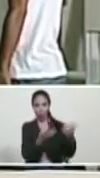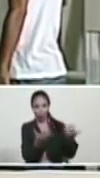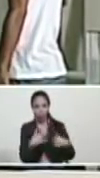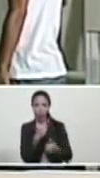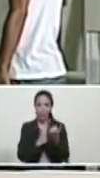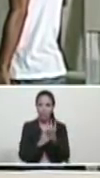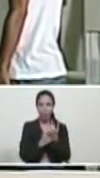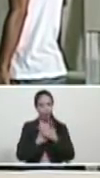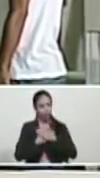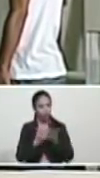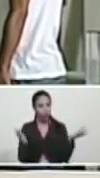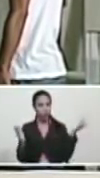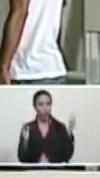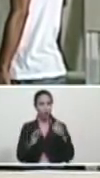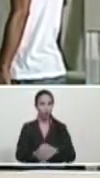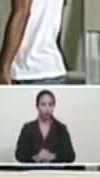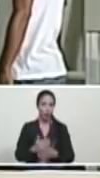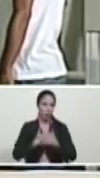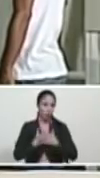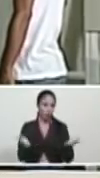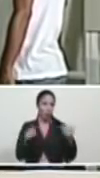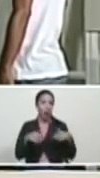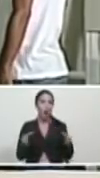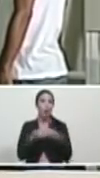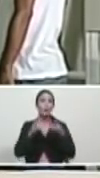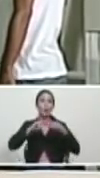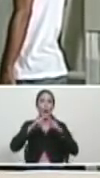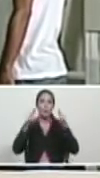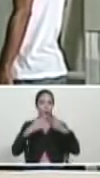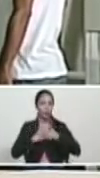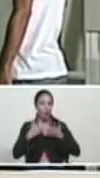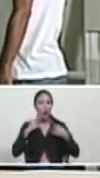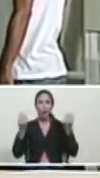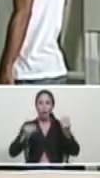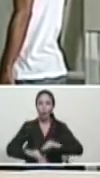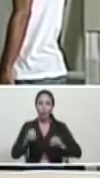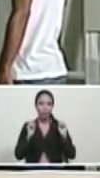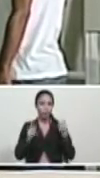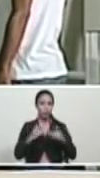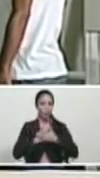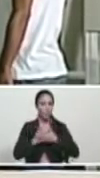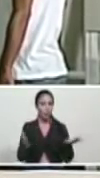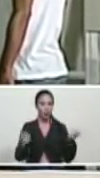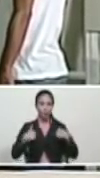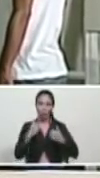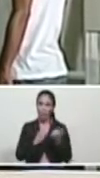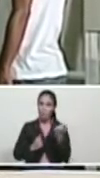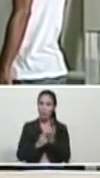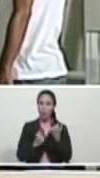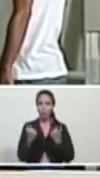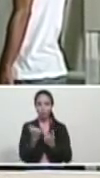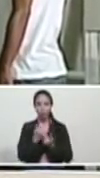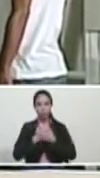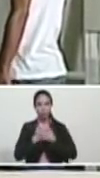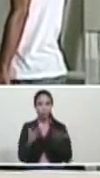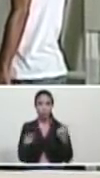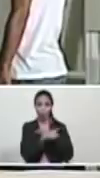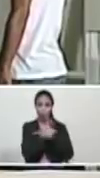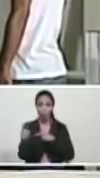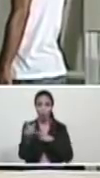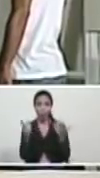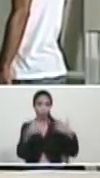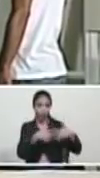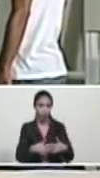bienvenido a través del Consejo Mundial para la Paz. Les dije, estoy de acuerdo y estoy dispuesto a apoyar todo lo que el pueblo de